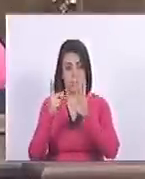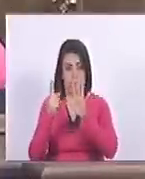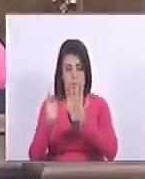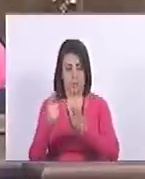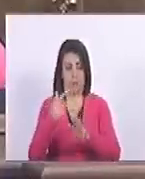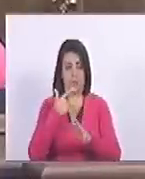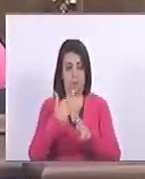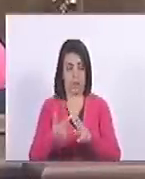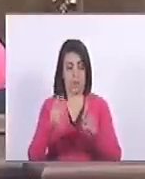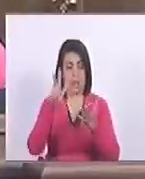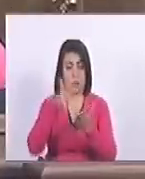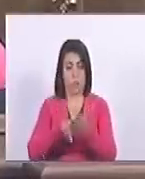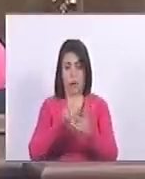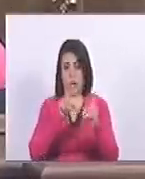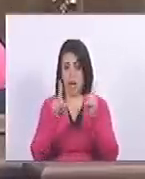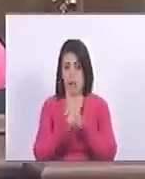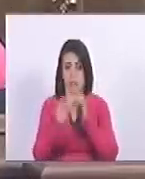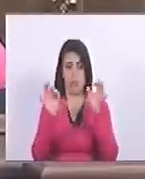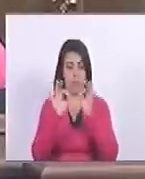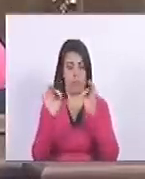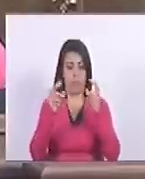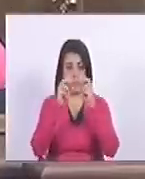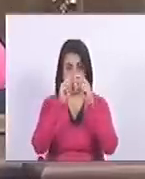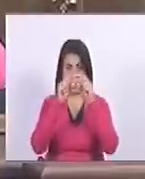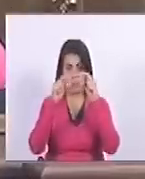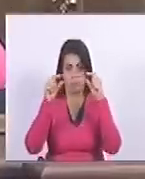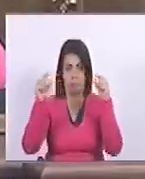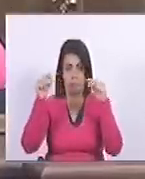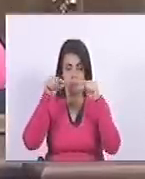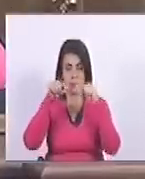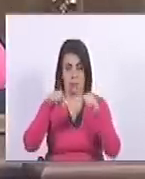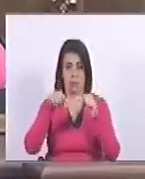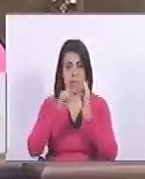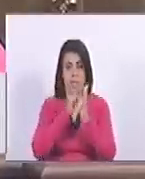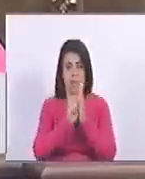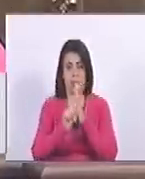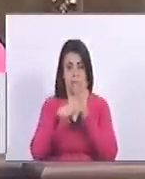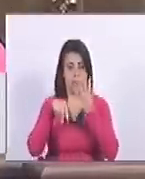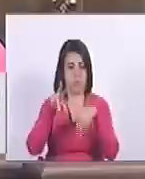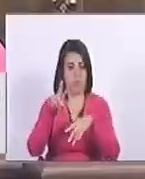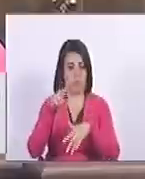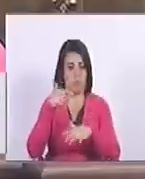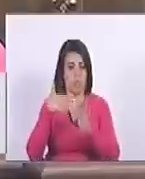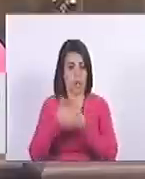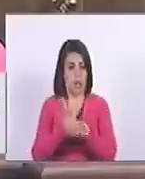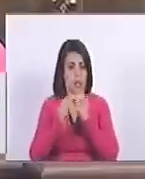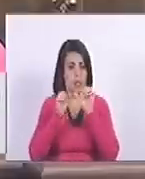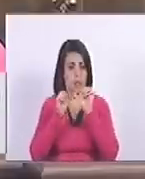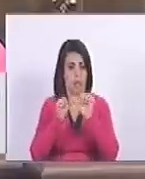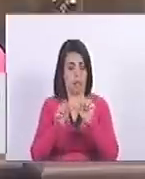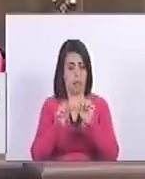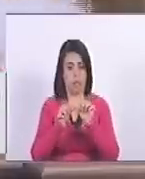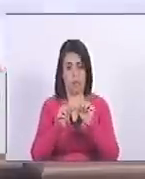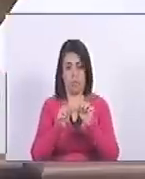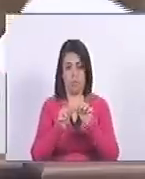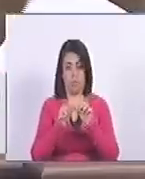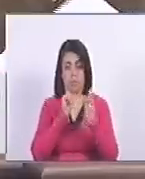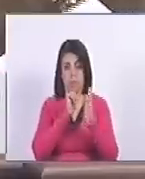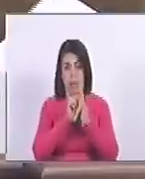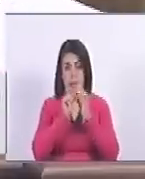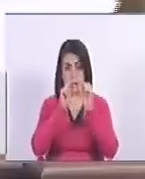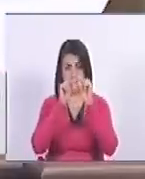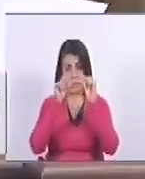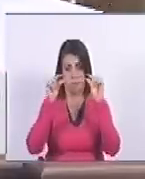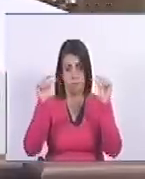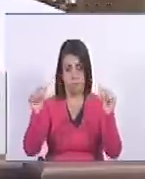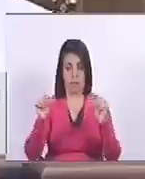26º. Se propone aprobar sin modificación el epígrafe del artículo 12, el cual queda redactado en los siguientes términos.